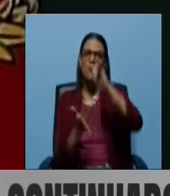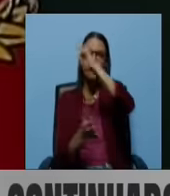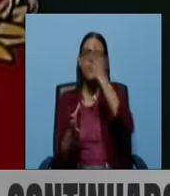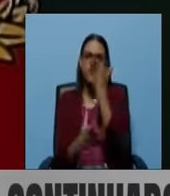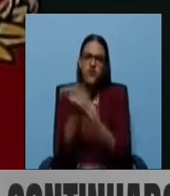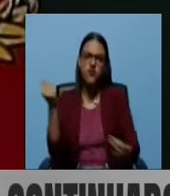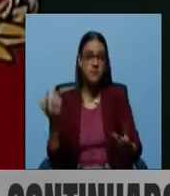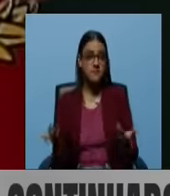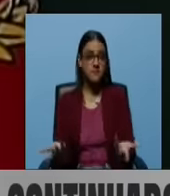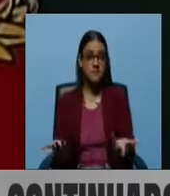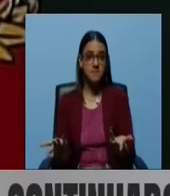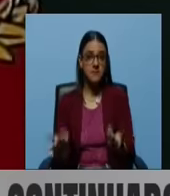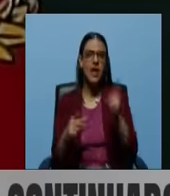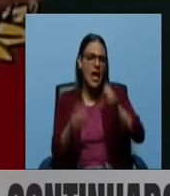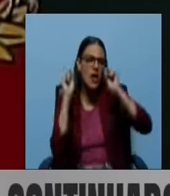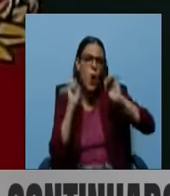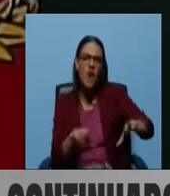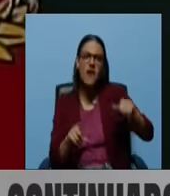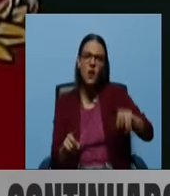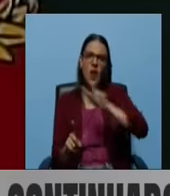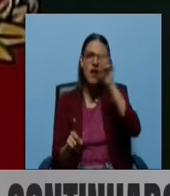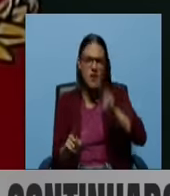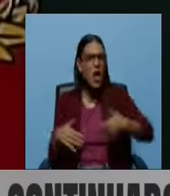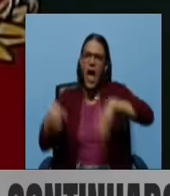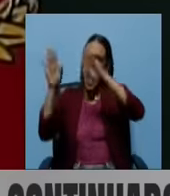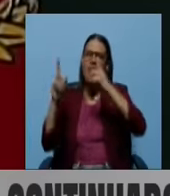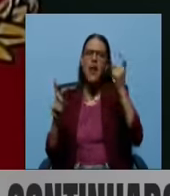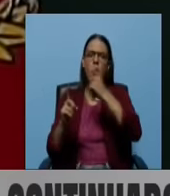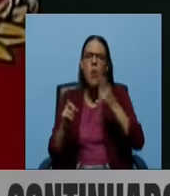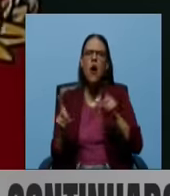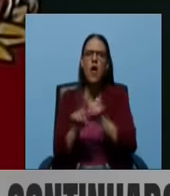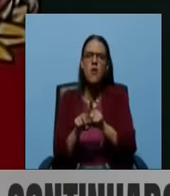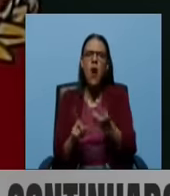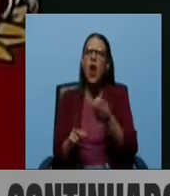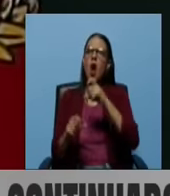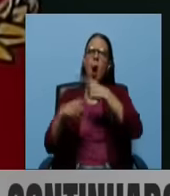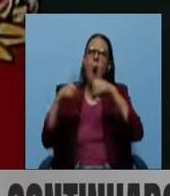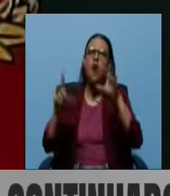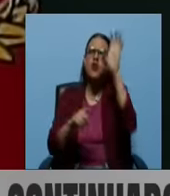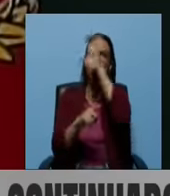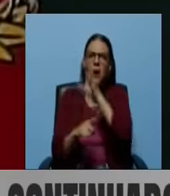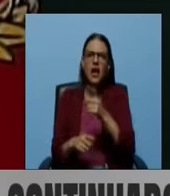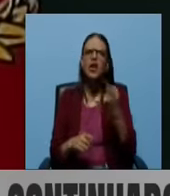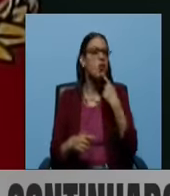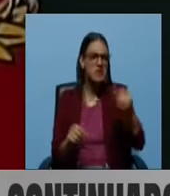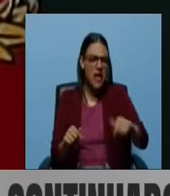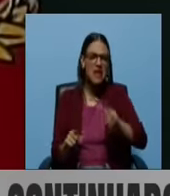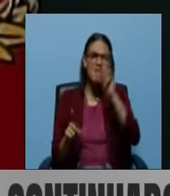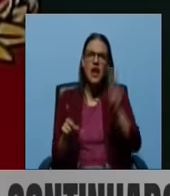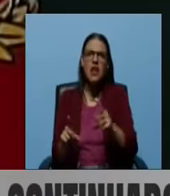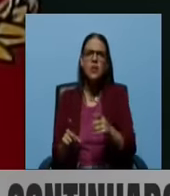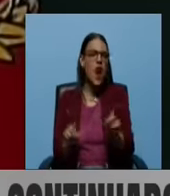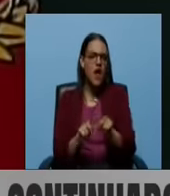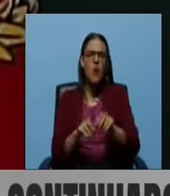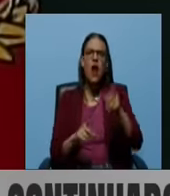Para que abandonaran nuestro país, para que sintieran que en Venezuela no valía la pena estar.